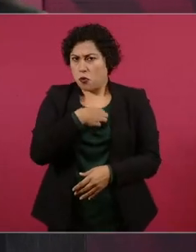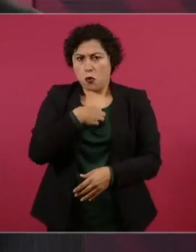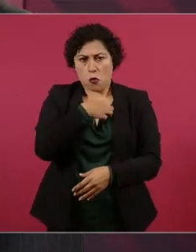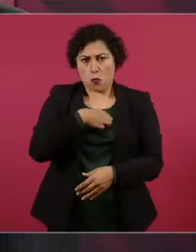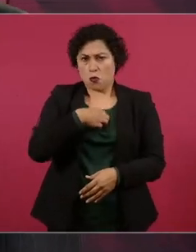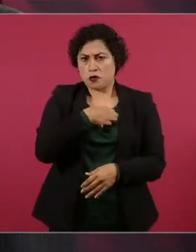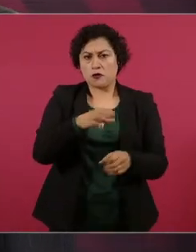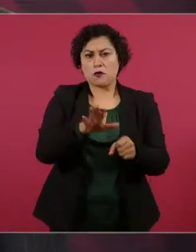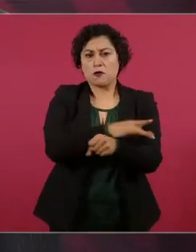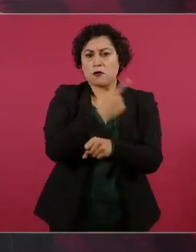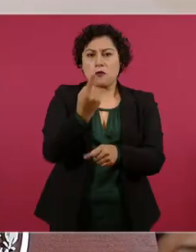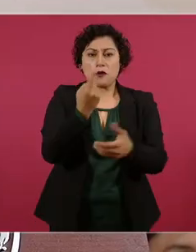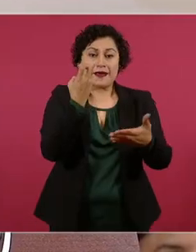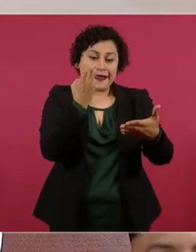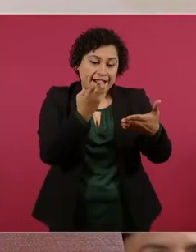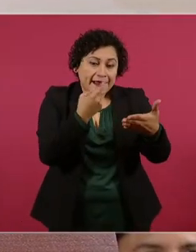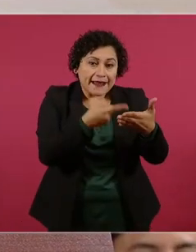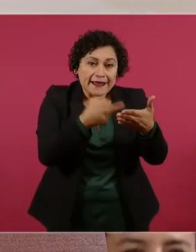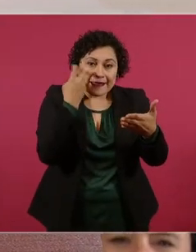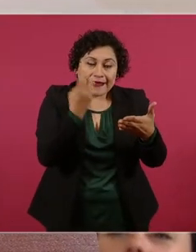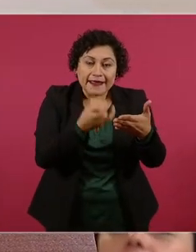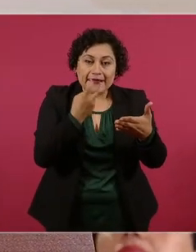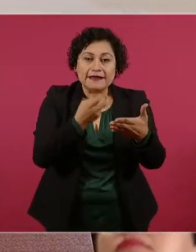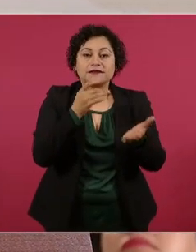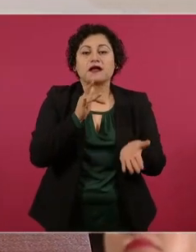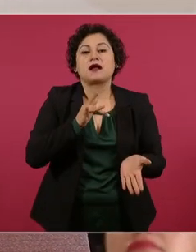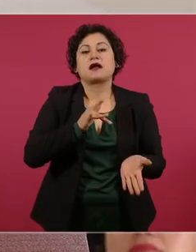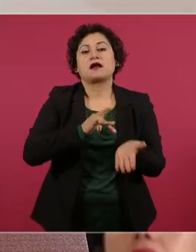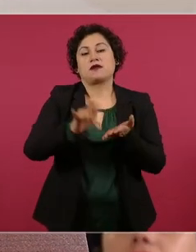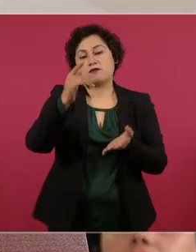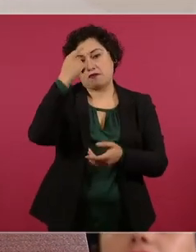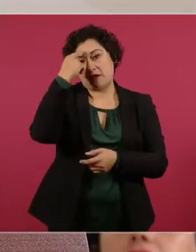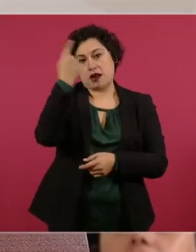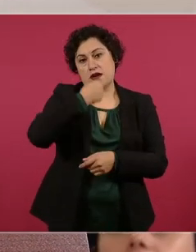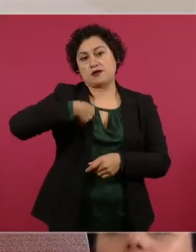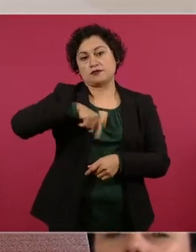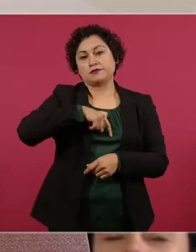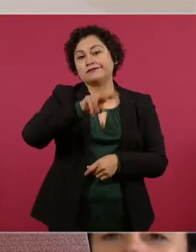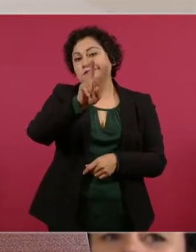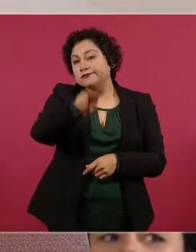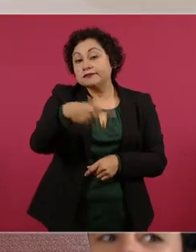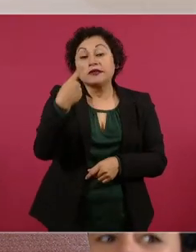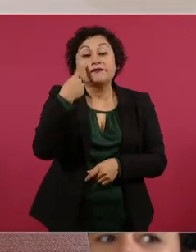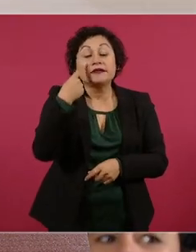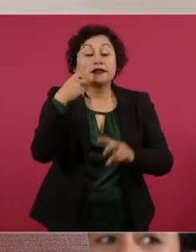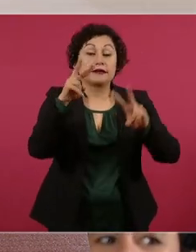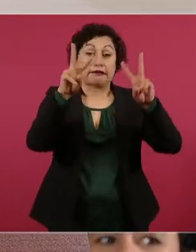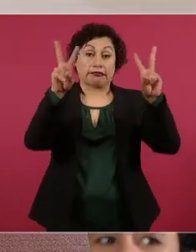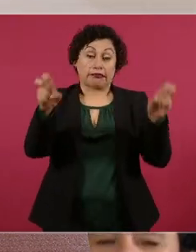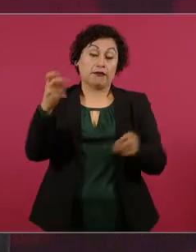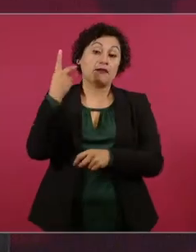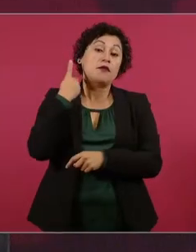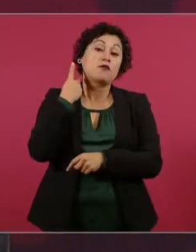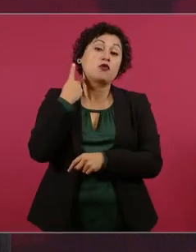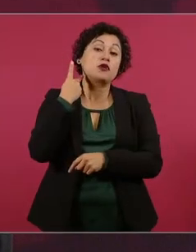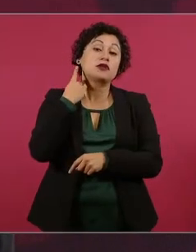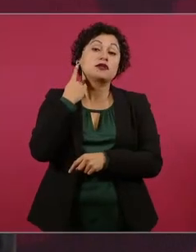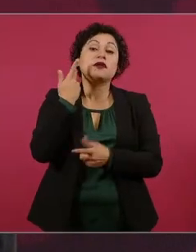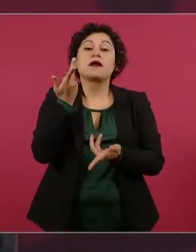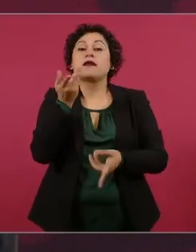la oportunidad. En la política cuenta mucho la suerte, las